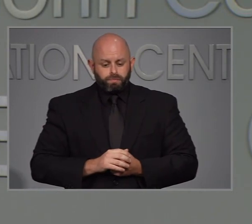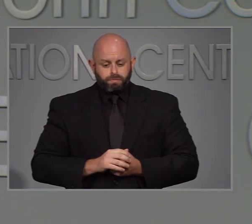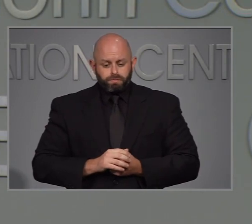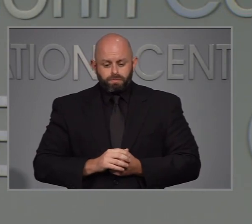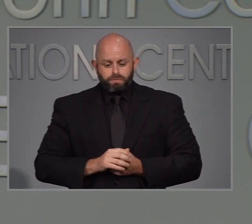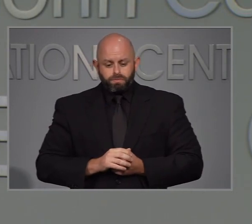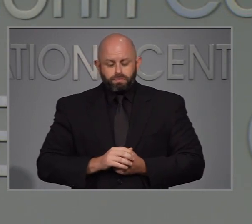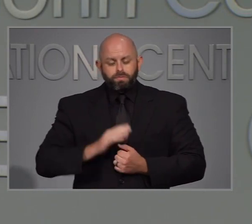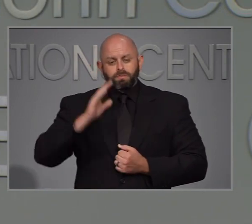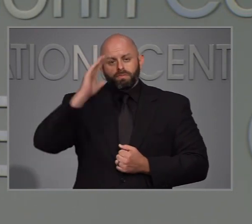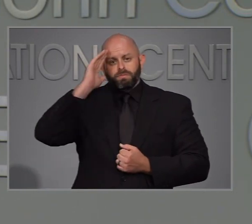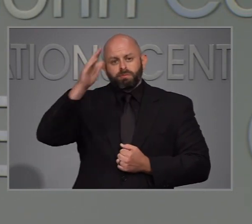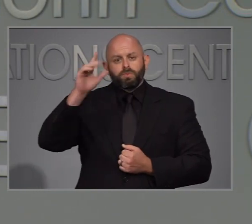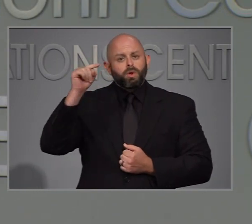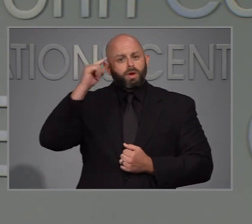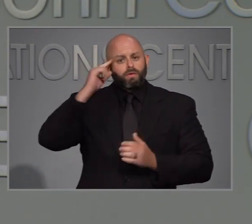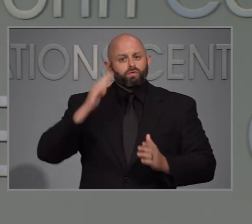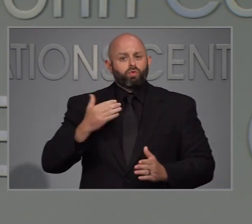Cohen.